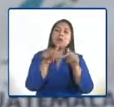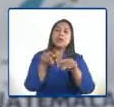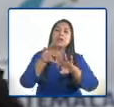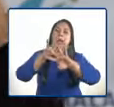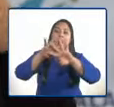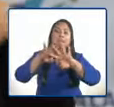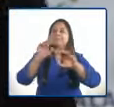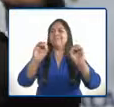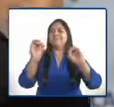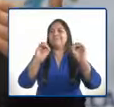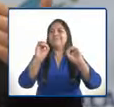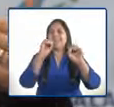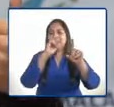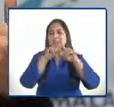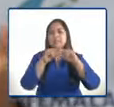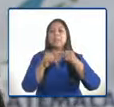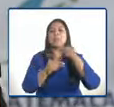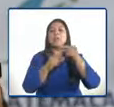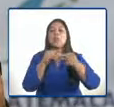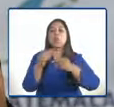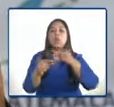gradualmente, conforme van avanzando